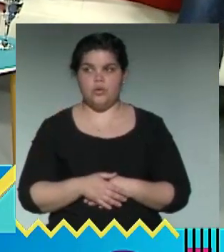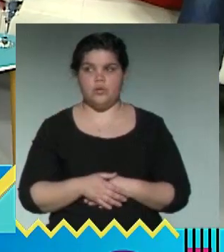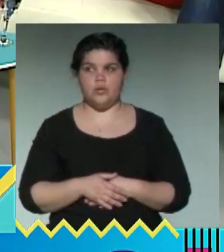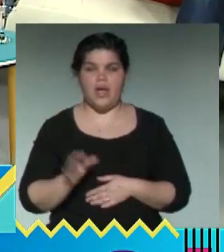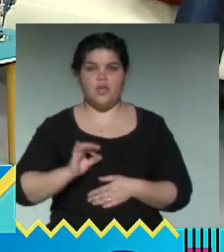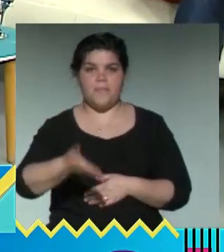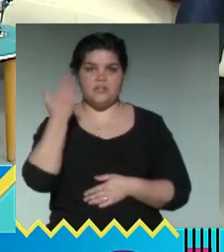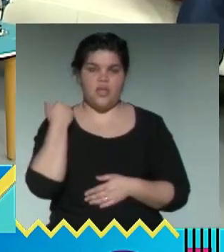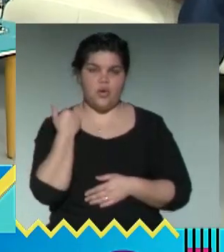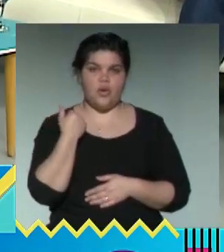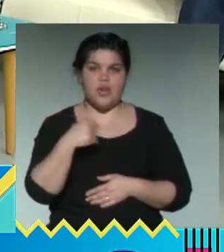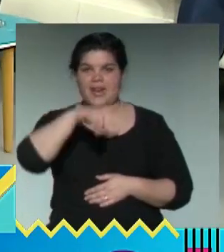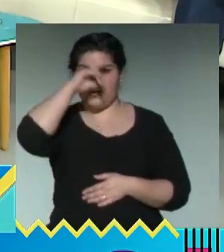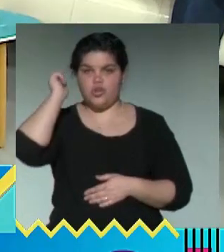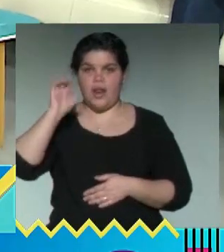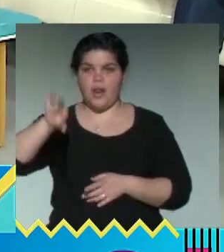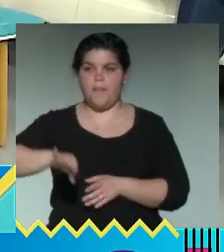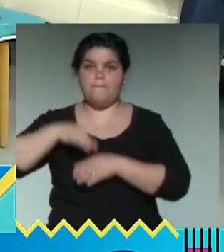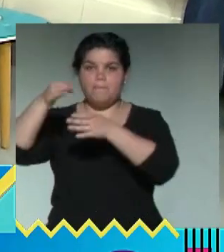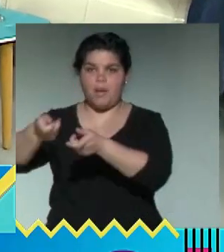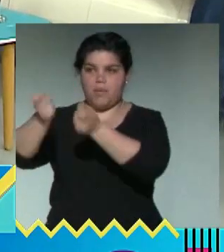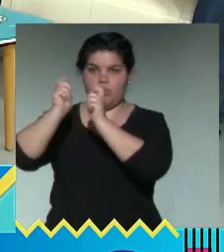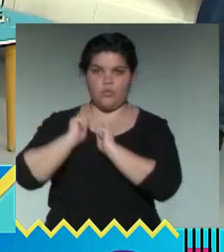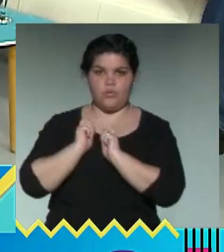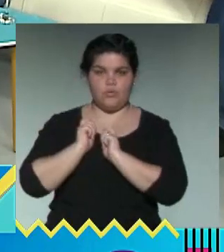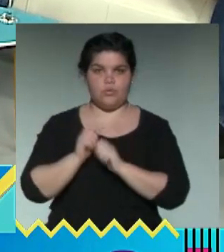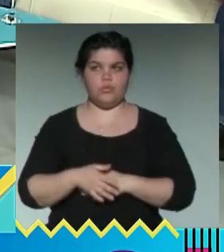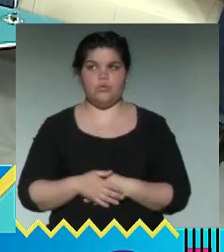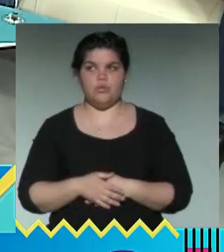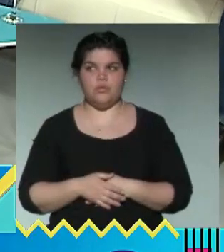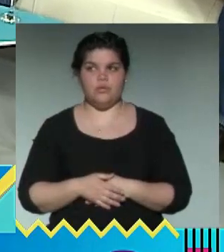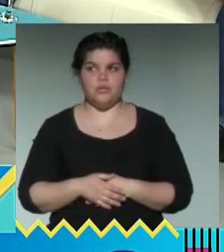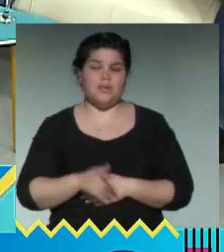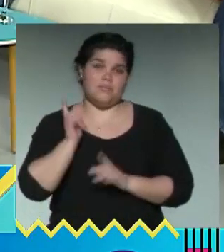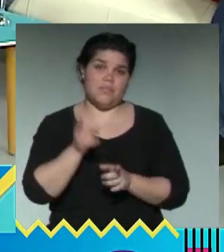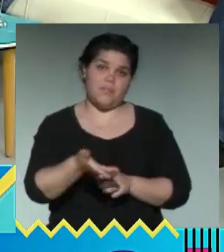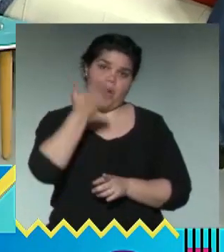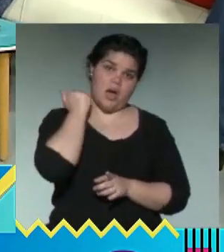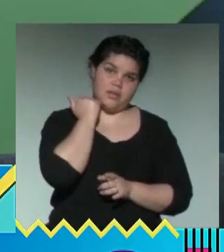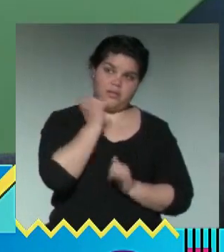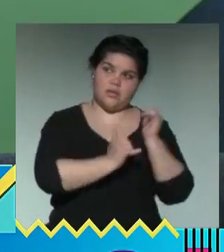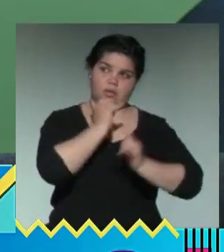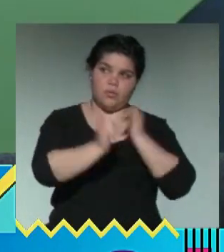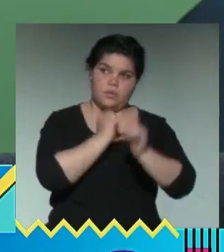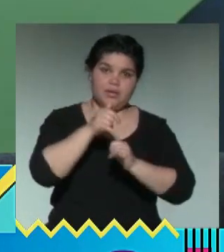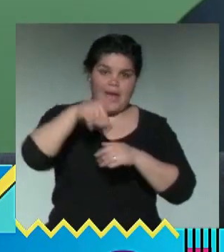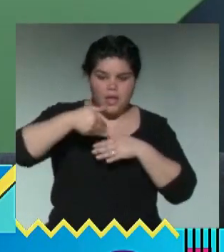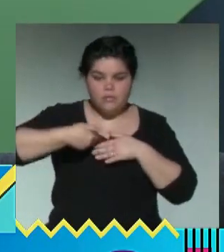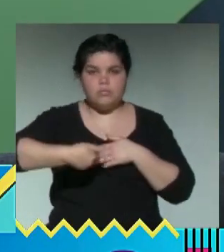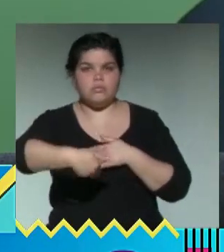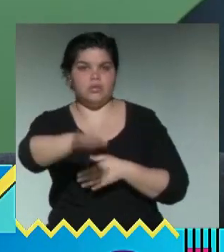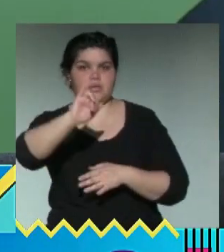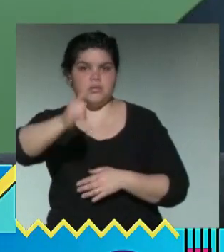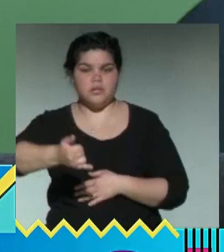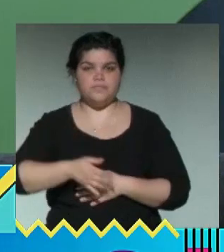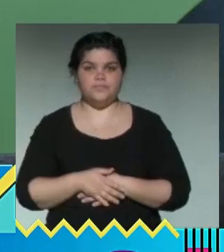un premio a nivel nacional de un concurso que fue en realidad a raíz de lo que se empezó a desarrollar el proyecto. Y he podido contactar